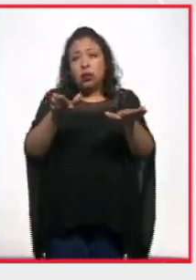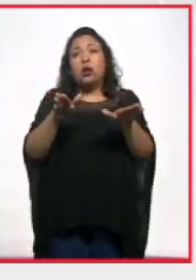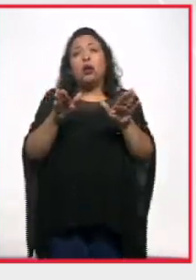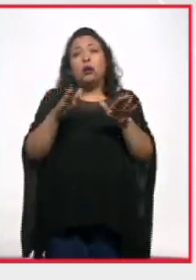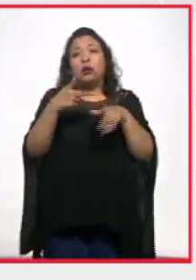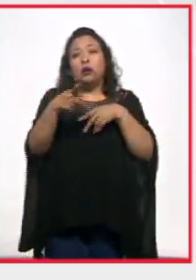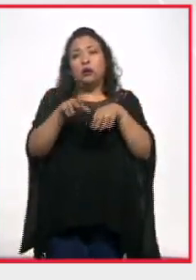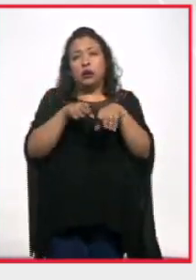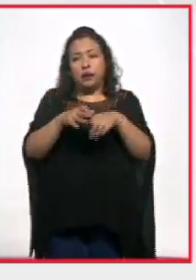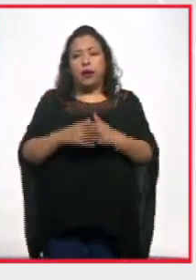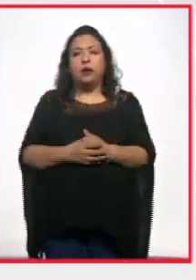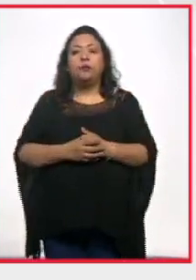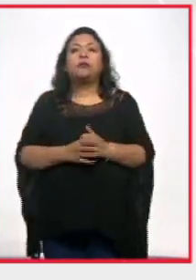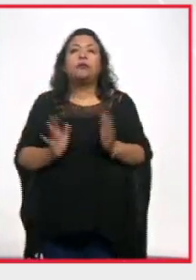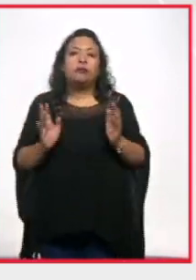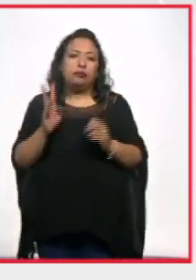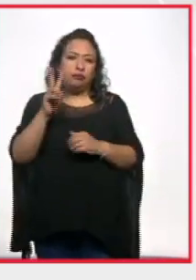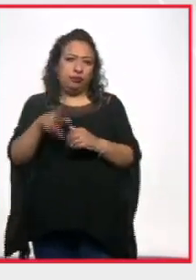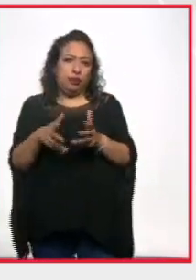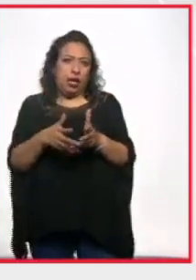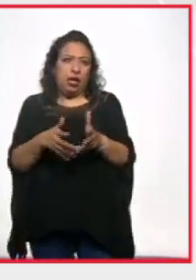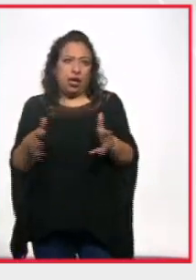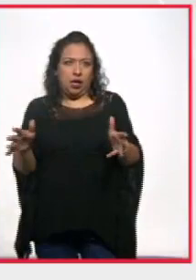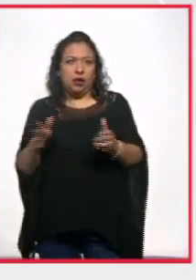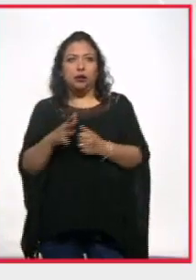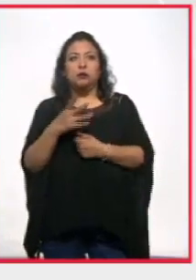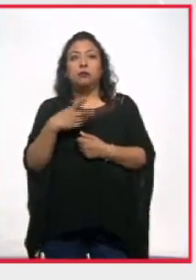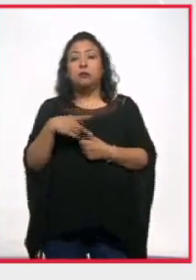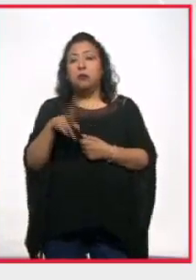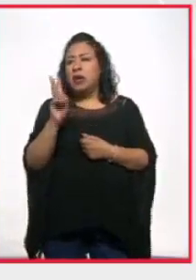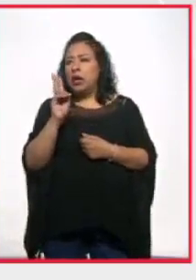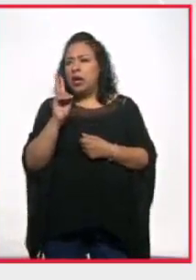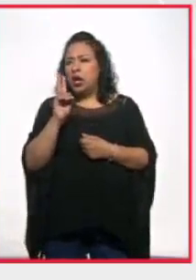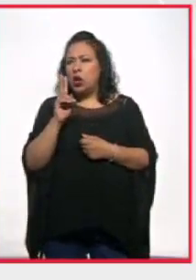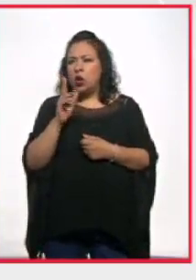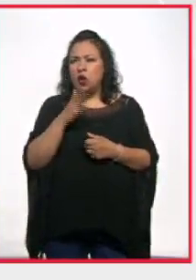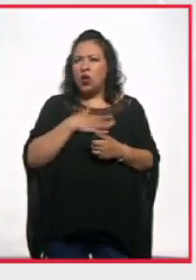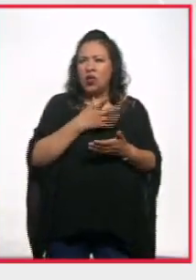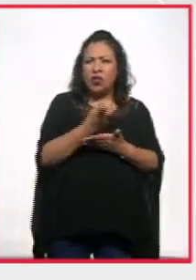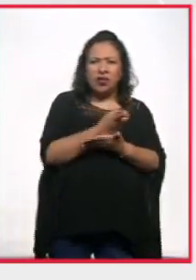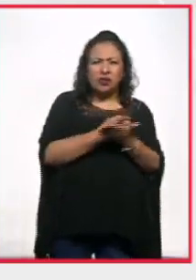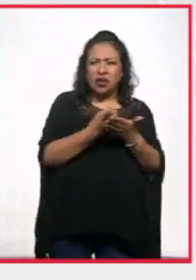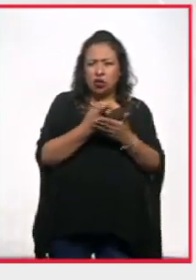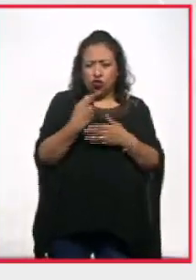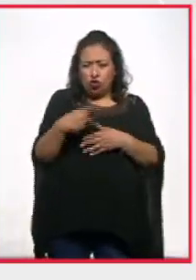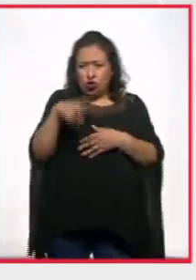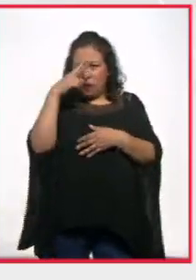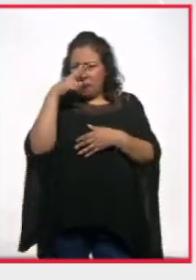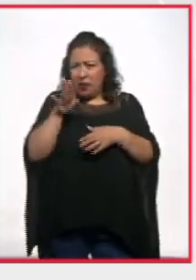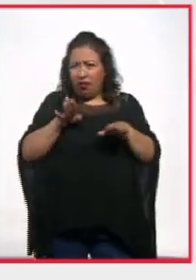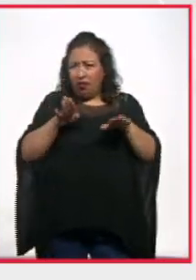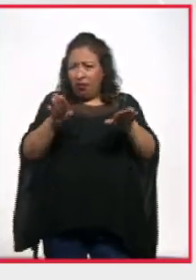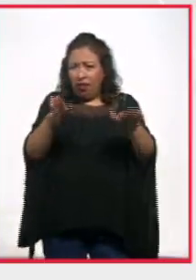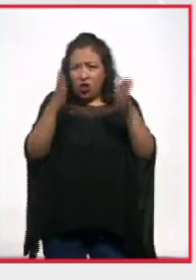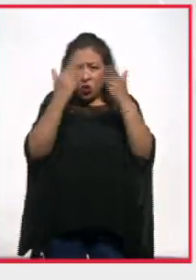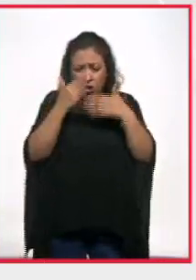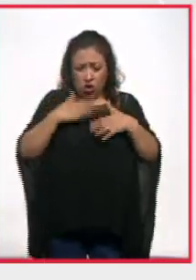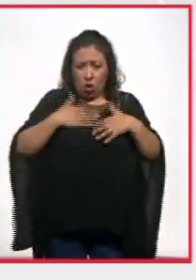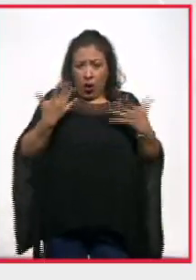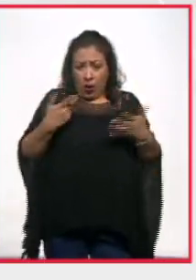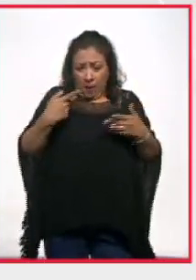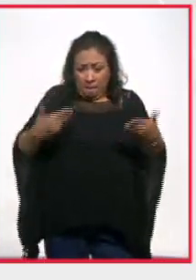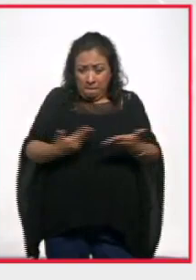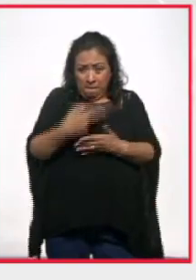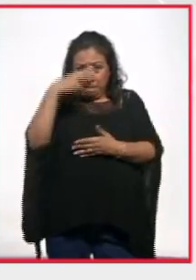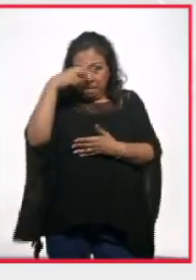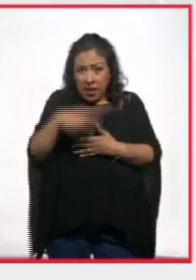de este tipo de trabajos, digamos, a gran escala, pero no es diseñador. No hay aviones mexicanos diseñados por mexicanos.